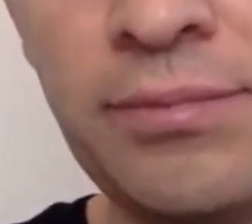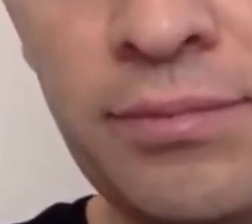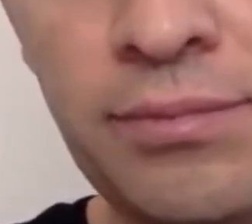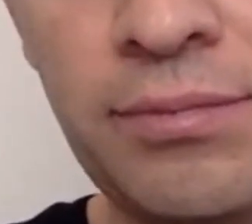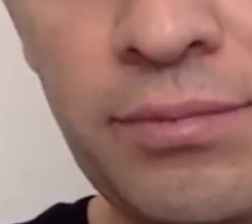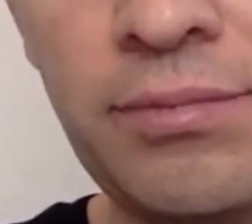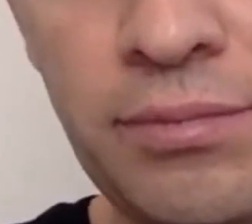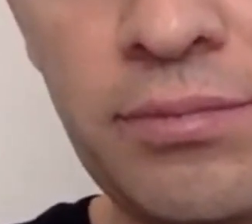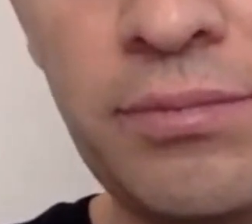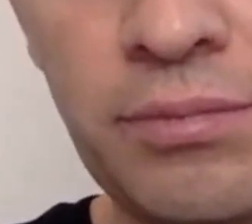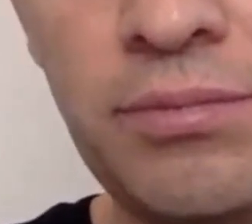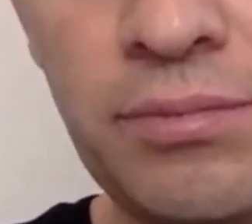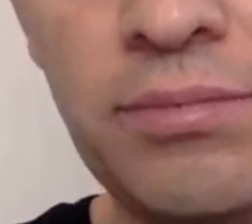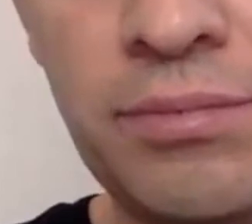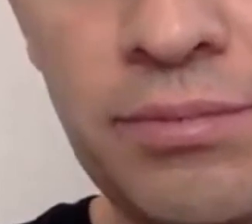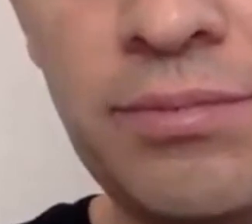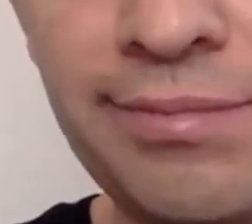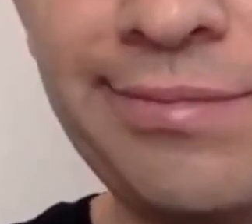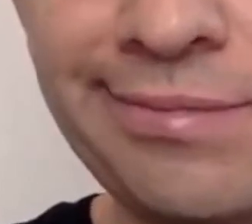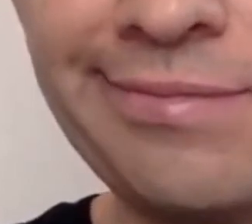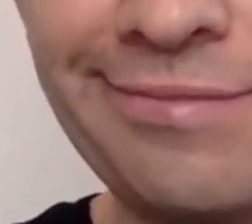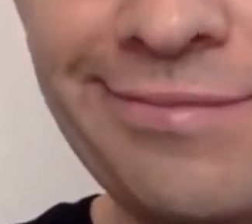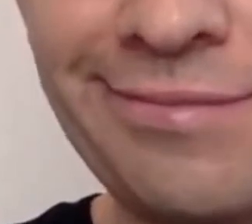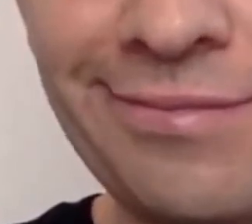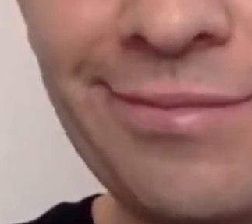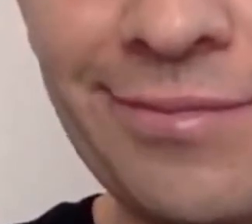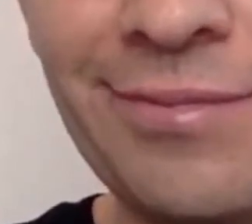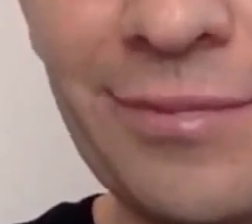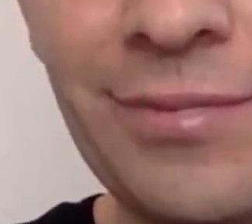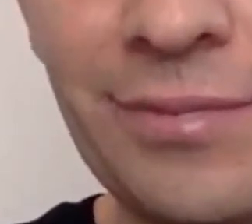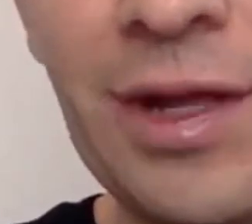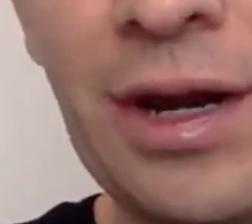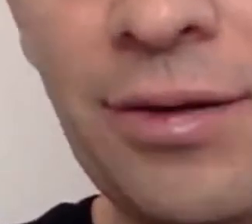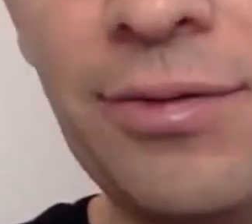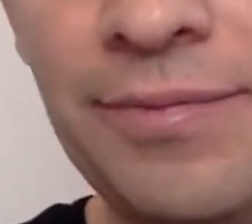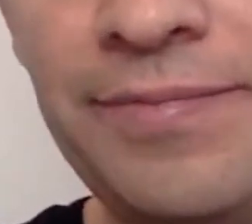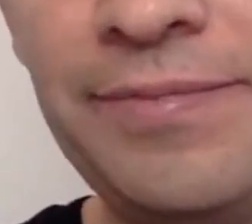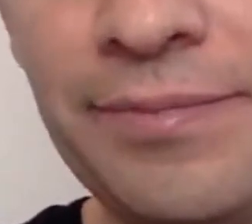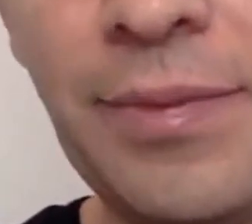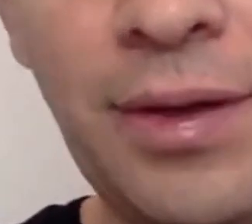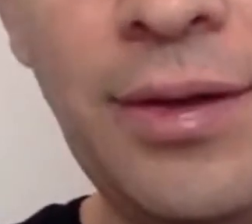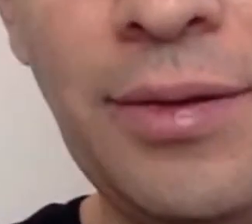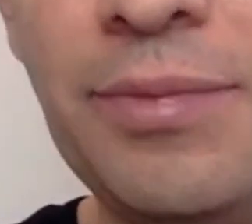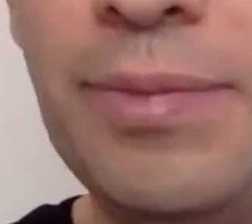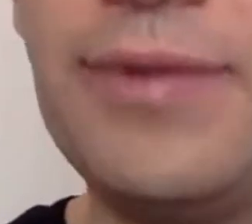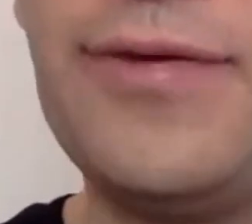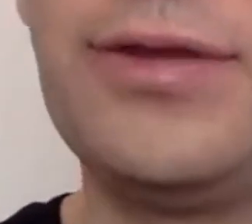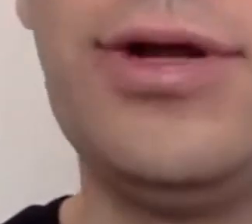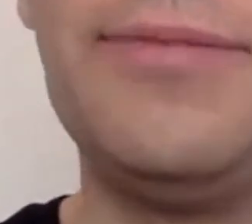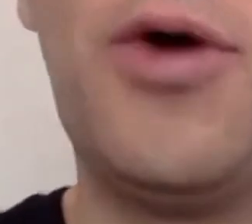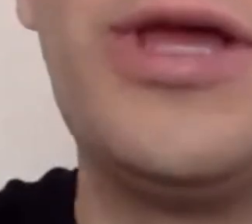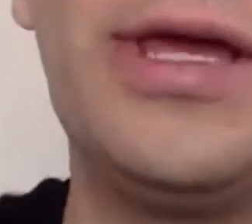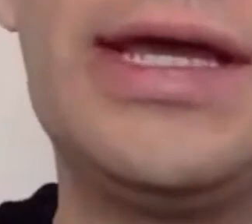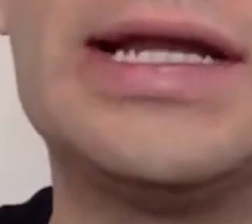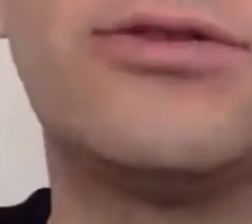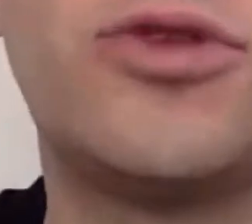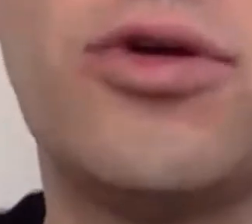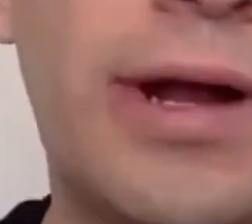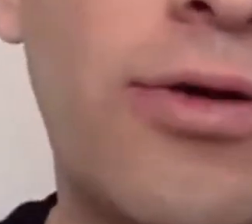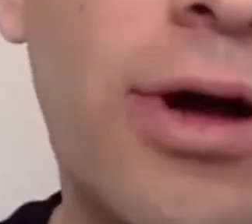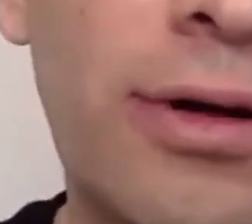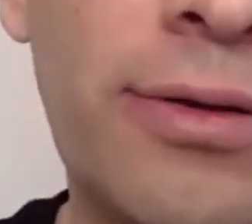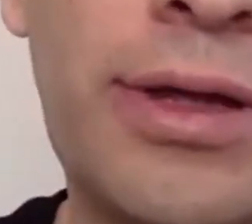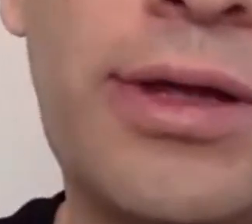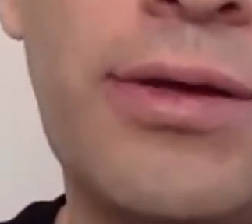veces nos complicamos más la vida y parcializamos demasiado una conducta y nos trata tampoco de... Perfecto, Ale. Oye, ¿y Classroom